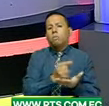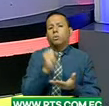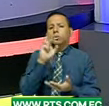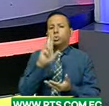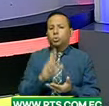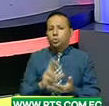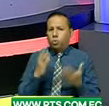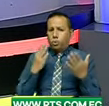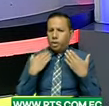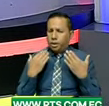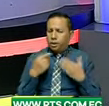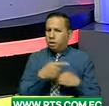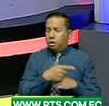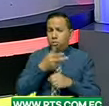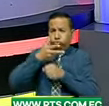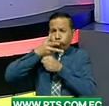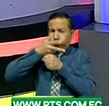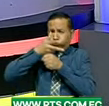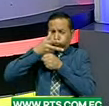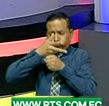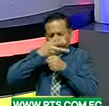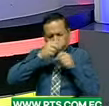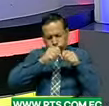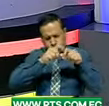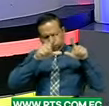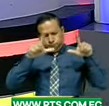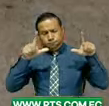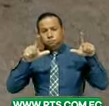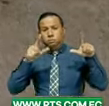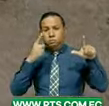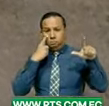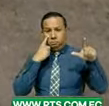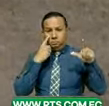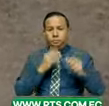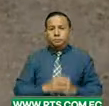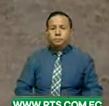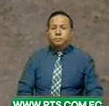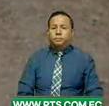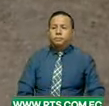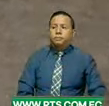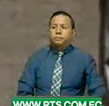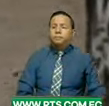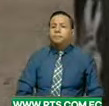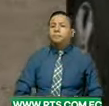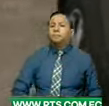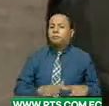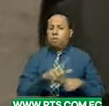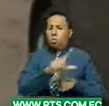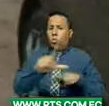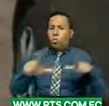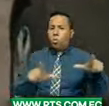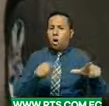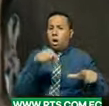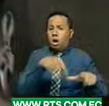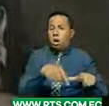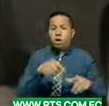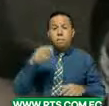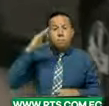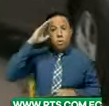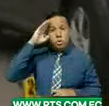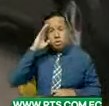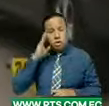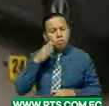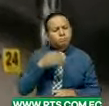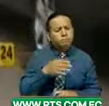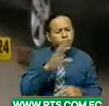Cámaras de seguridad captaron el crimen. En la escena del crimen, la policía levantó